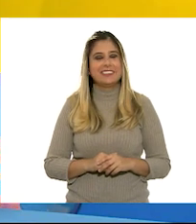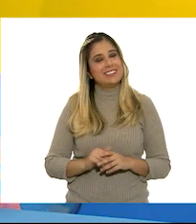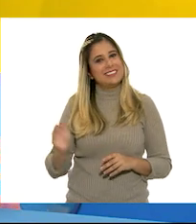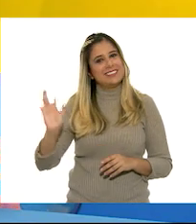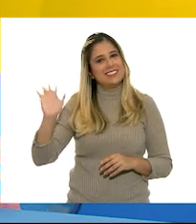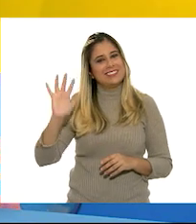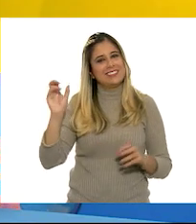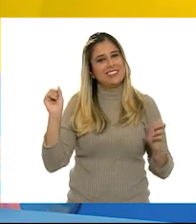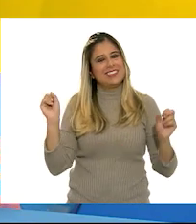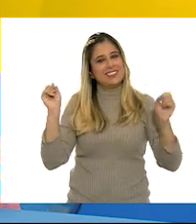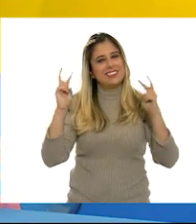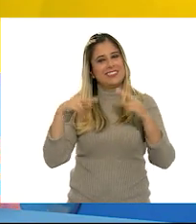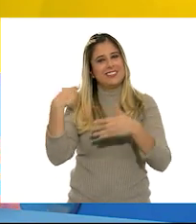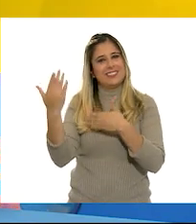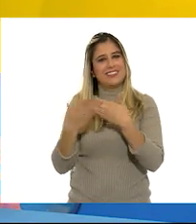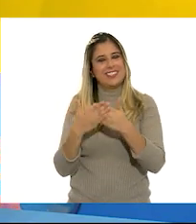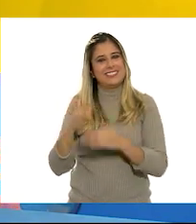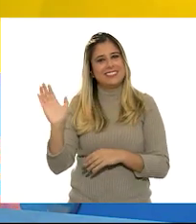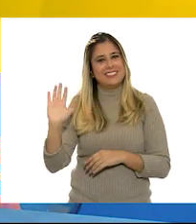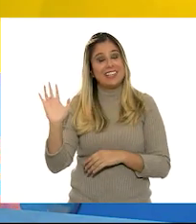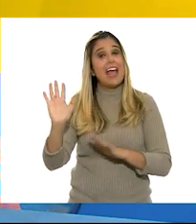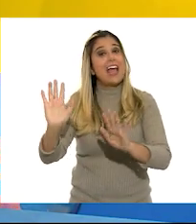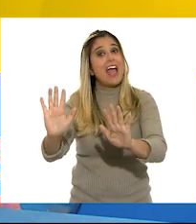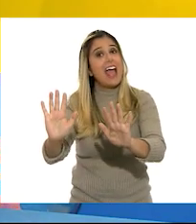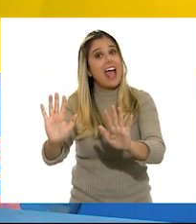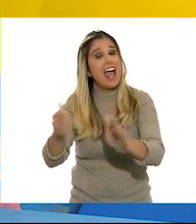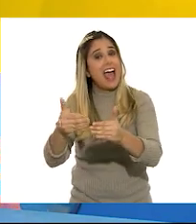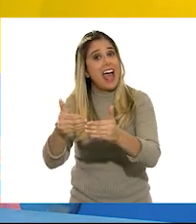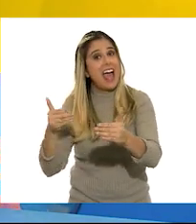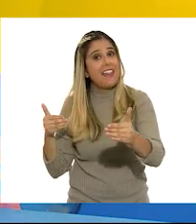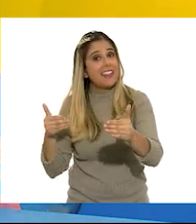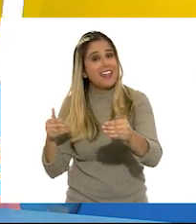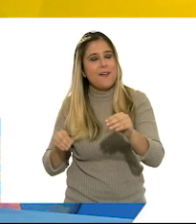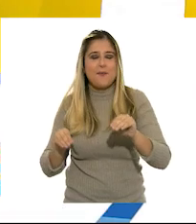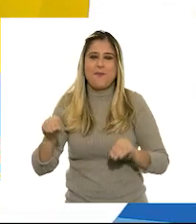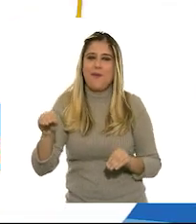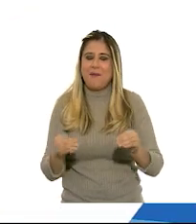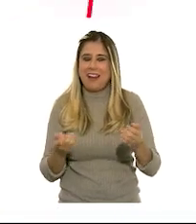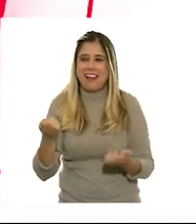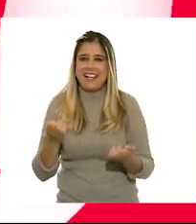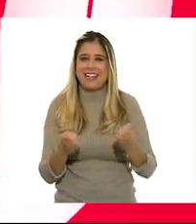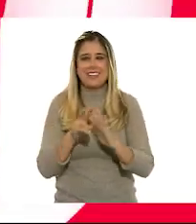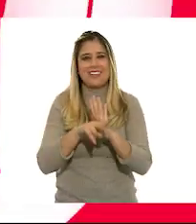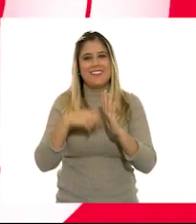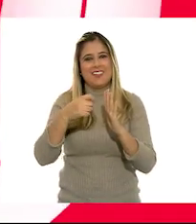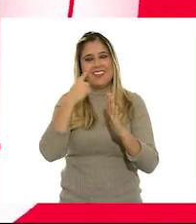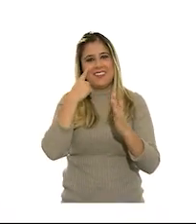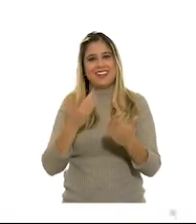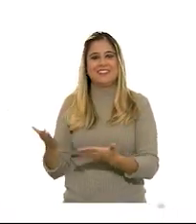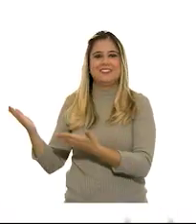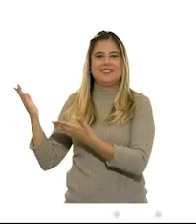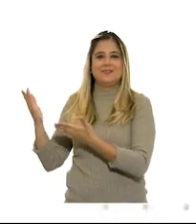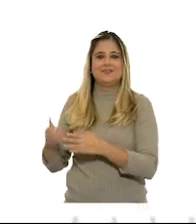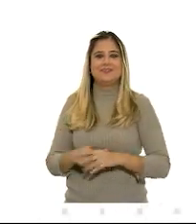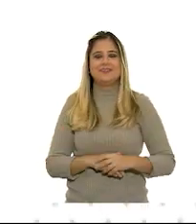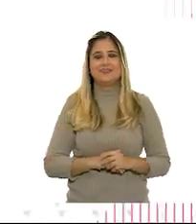Nos vemos, hasta la próxima. Pero antes, a movernos un poco.